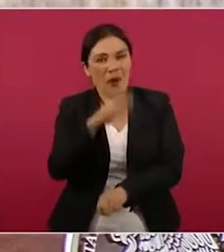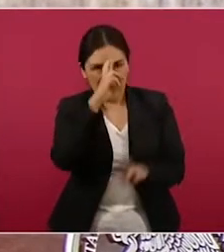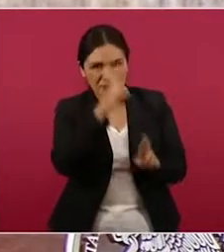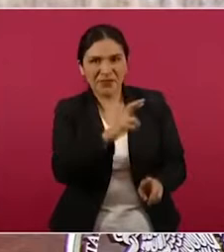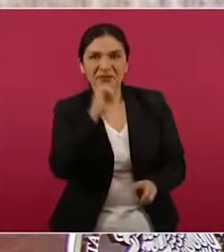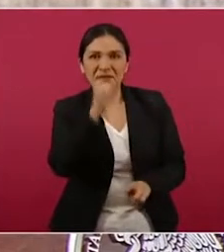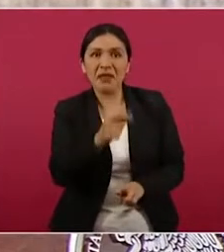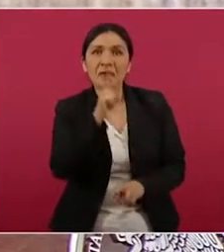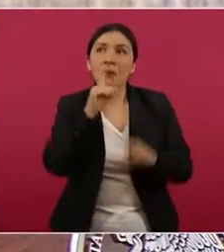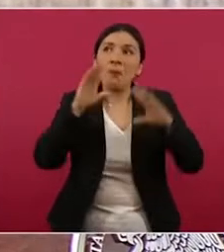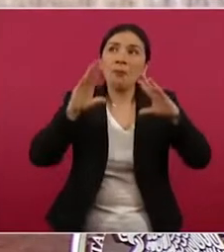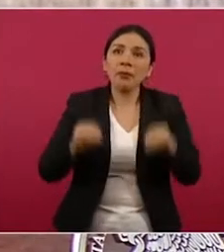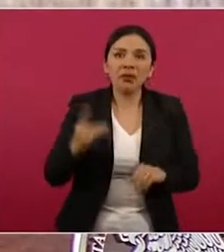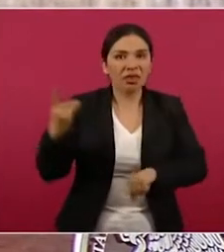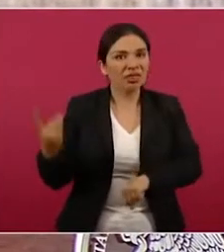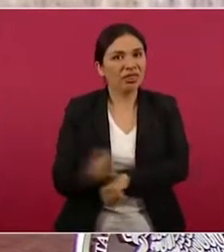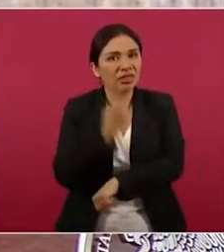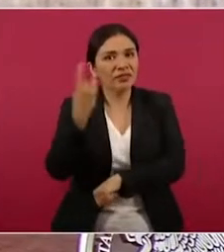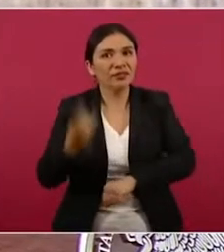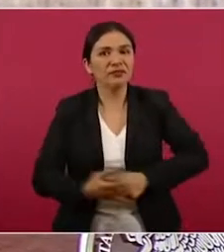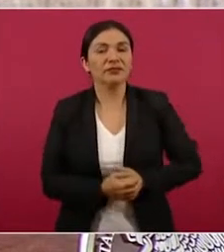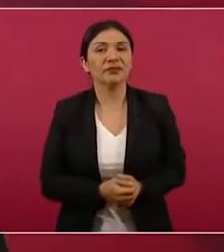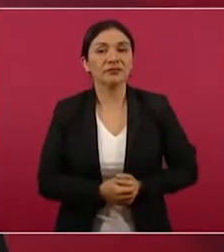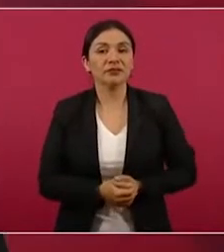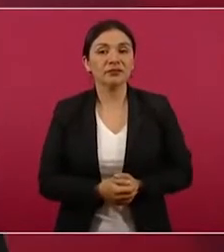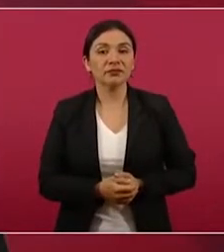Se quedan callados.